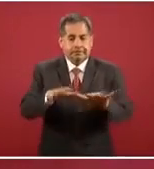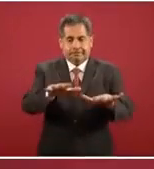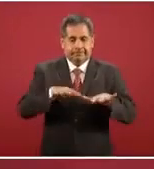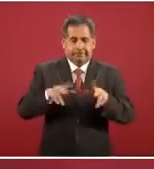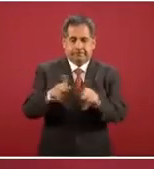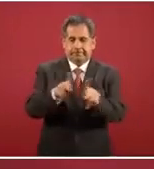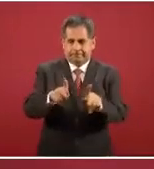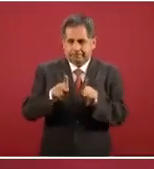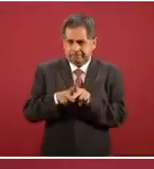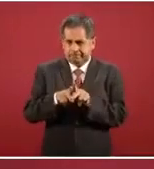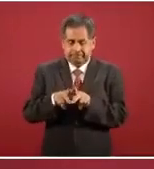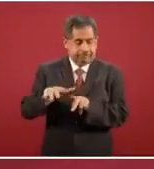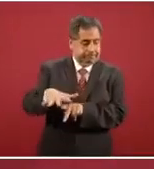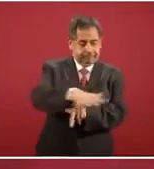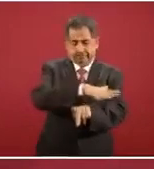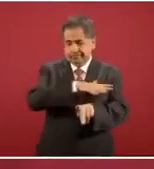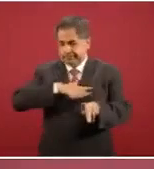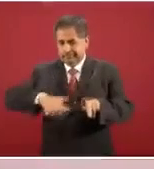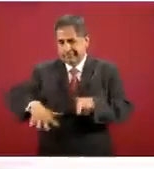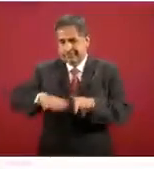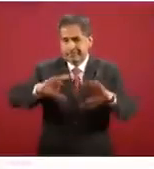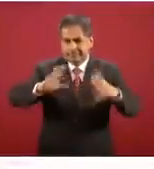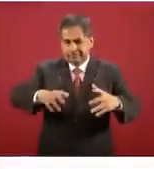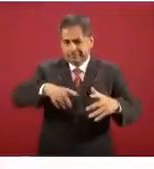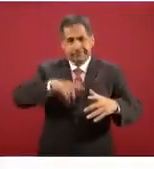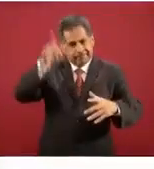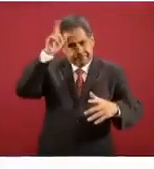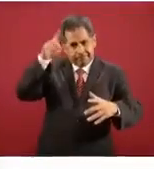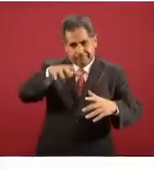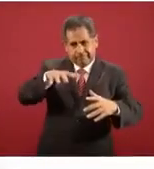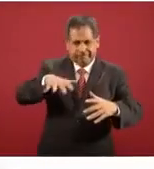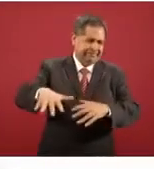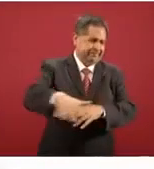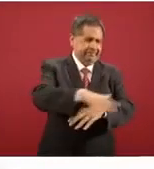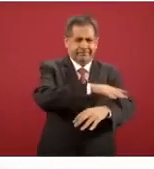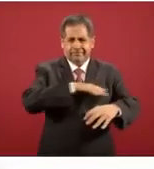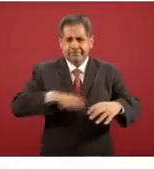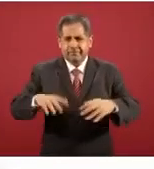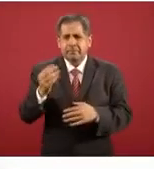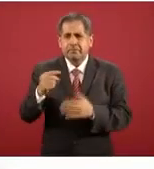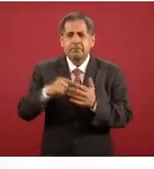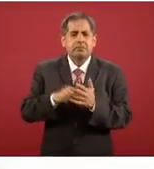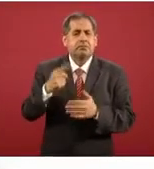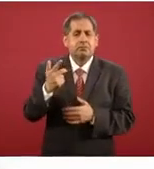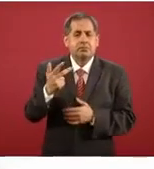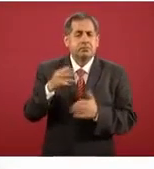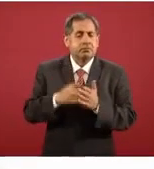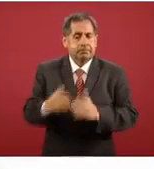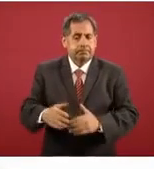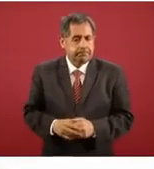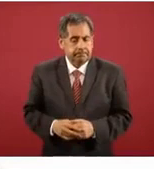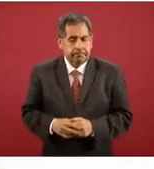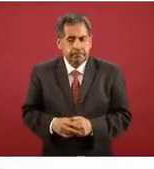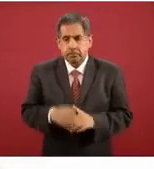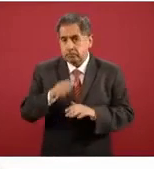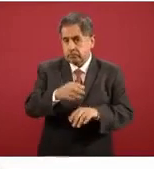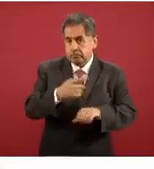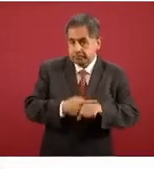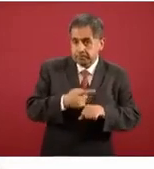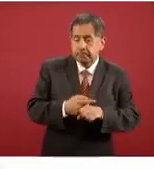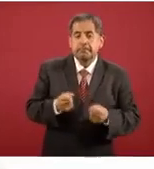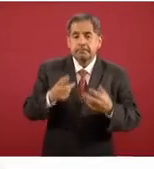aledañas de la basílica de guadalupe en el sector salud tenemos